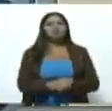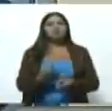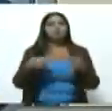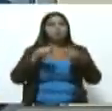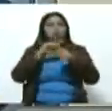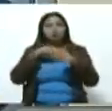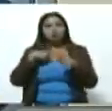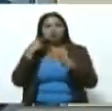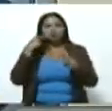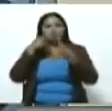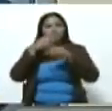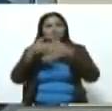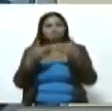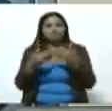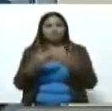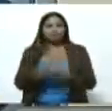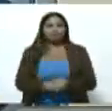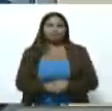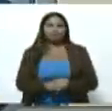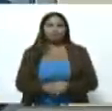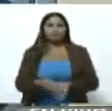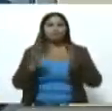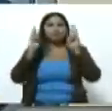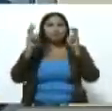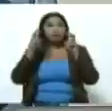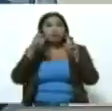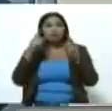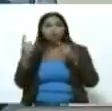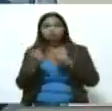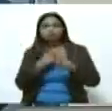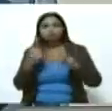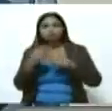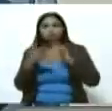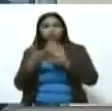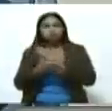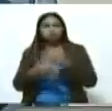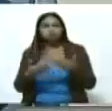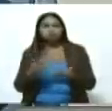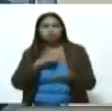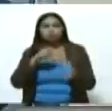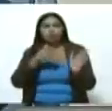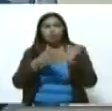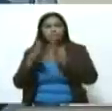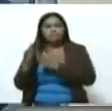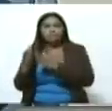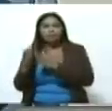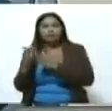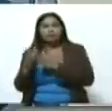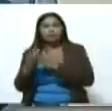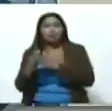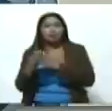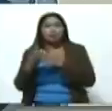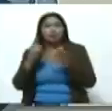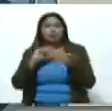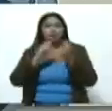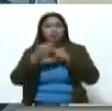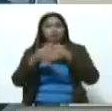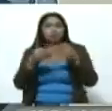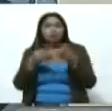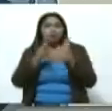Igualmente, yo quiero destacar el tema de las circulares. Aparte de las transformaciones orgánicas y